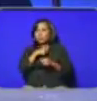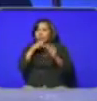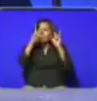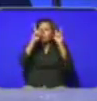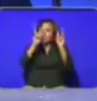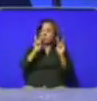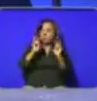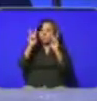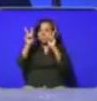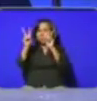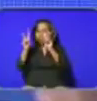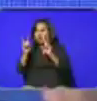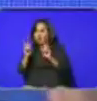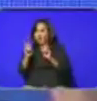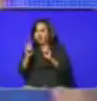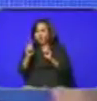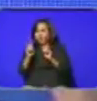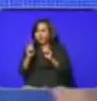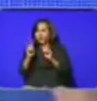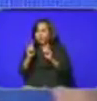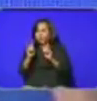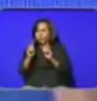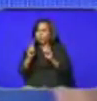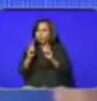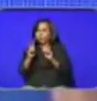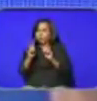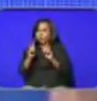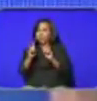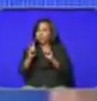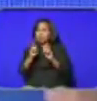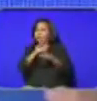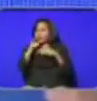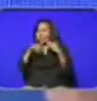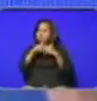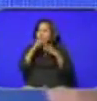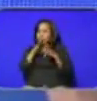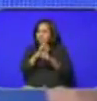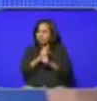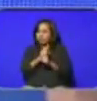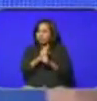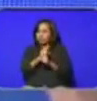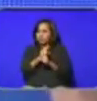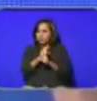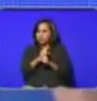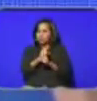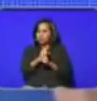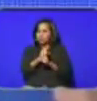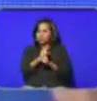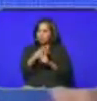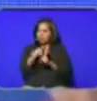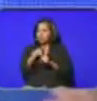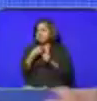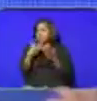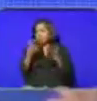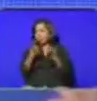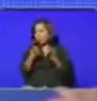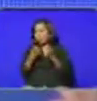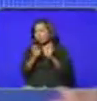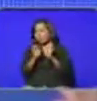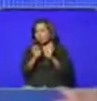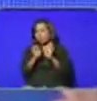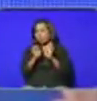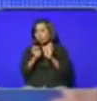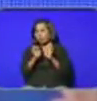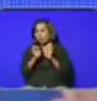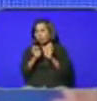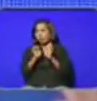examinado muy de cerca el modelo de Singapur. Yo quisiera referir al modelo de Singapur, que todos los